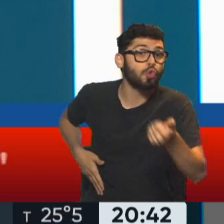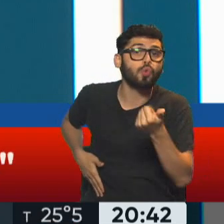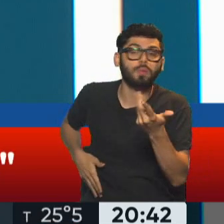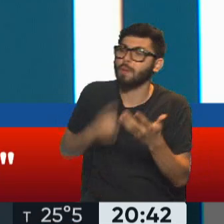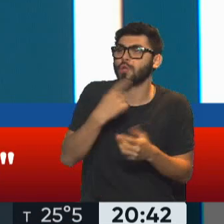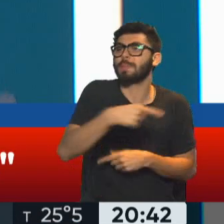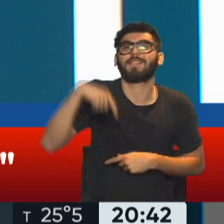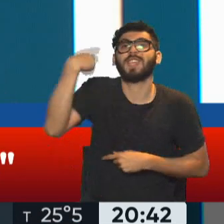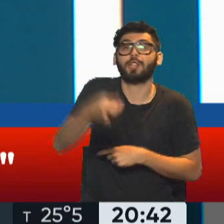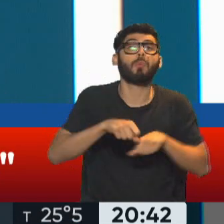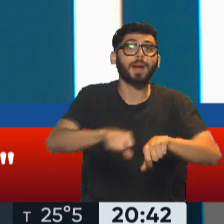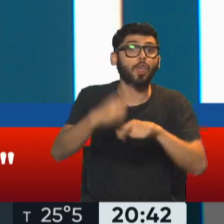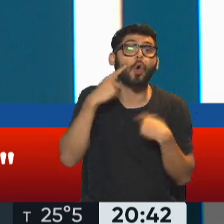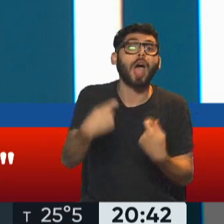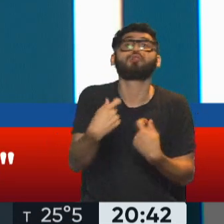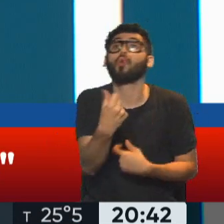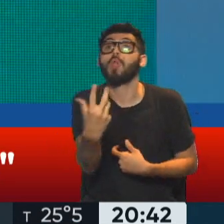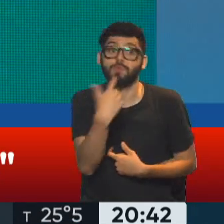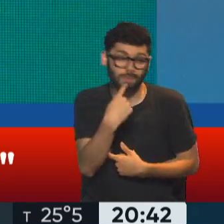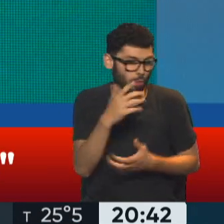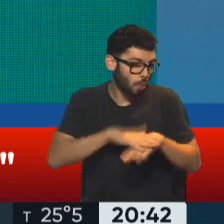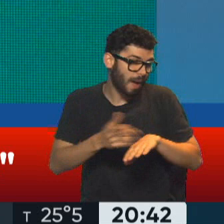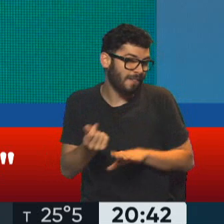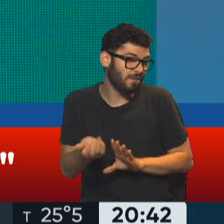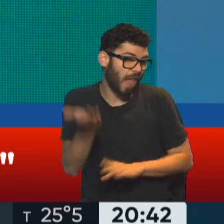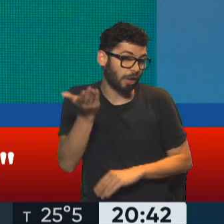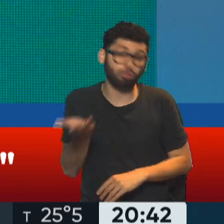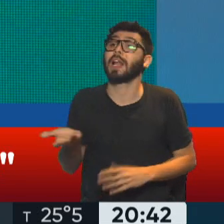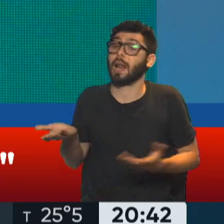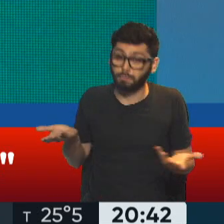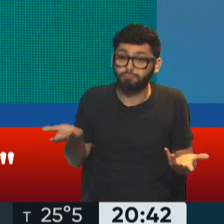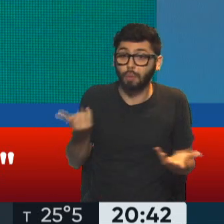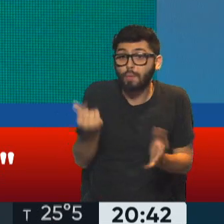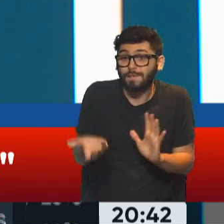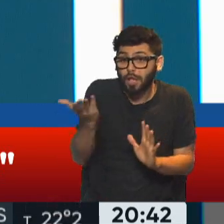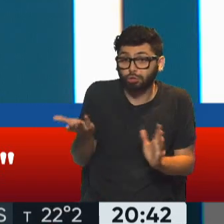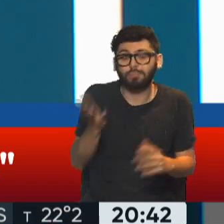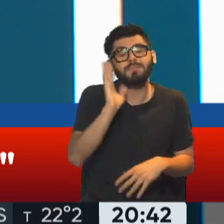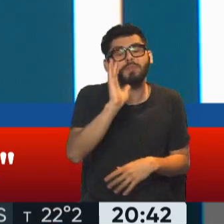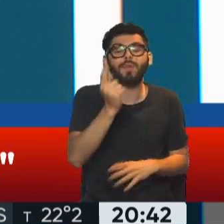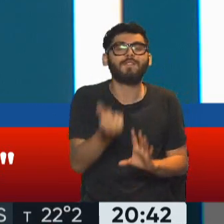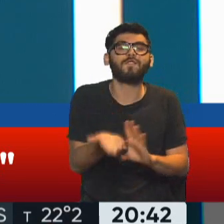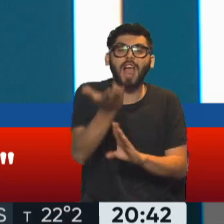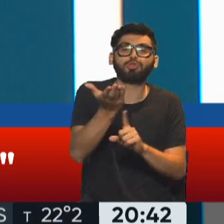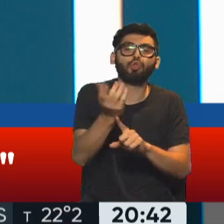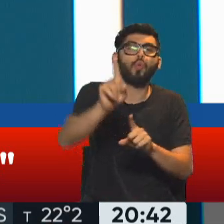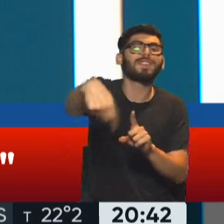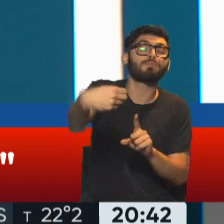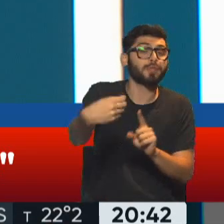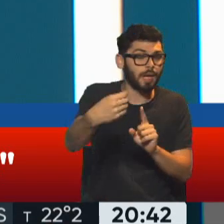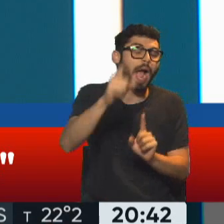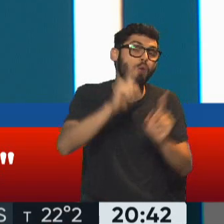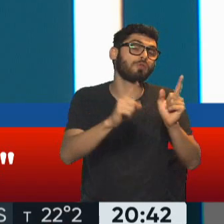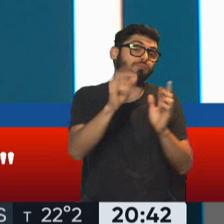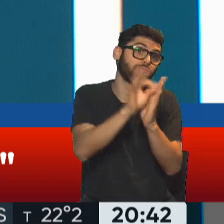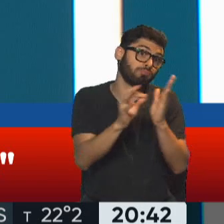que viene al supermercado, no sé cuánto puedo cobrar. Por la inflación. Sí, la inflación básicamente por la inflación. Ahora, la inflación tiene motivos muy claros,